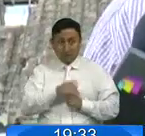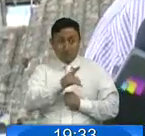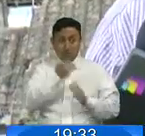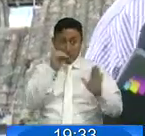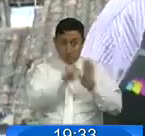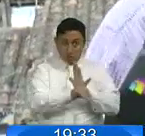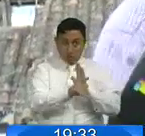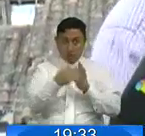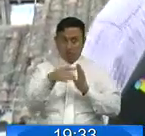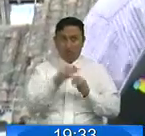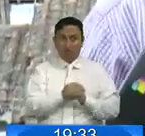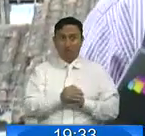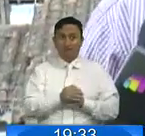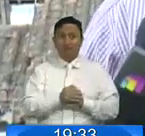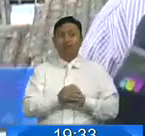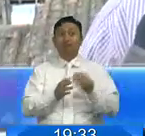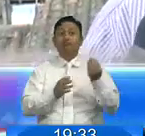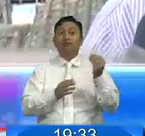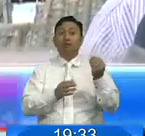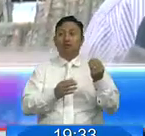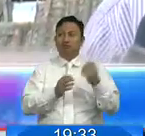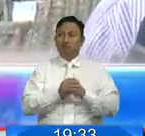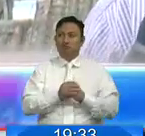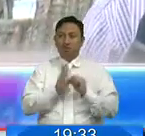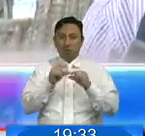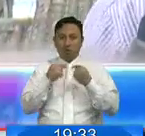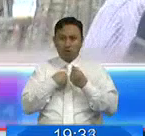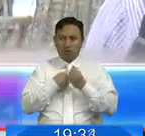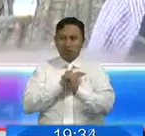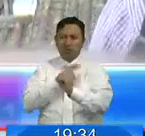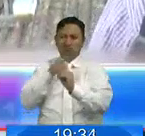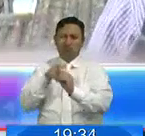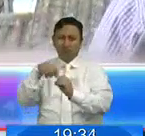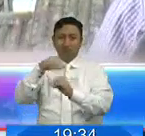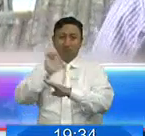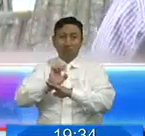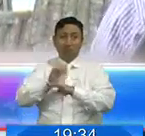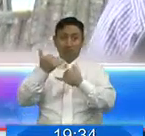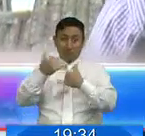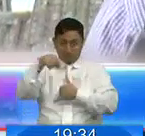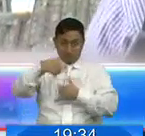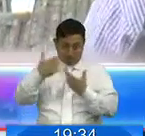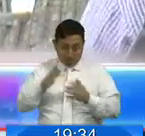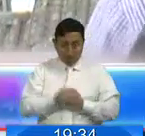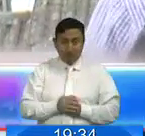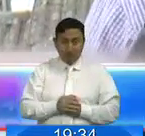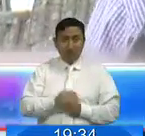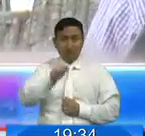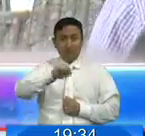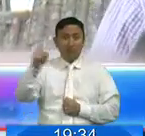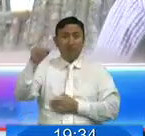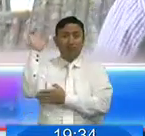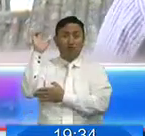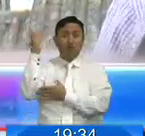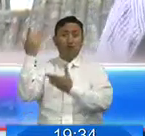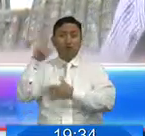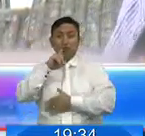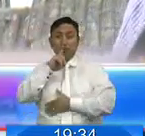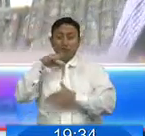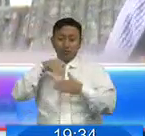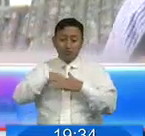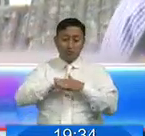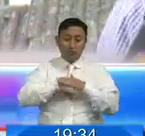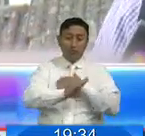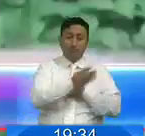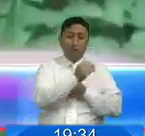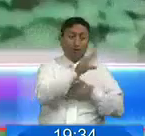Nuestros jóvenes se ven abocados a formar grupos subversivos. Ya aquí en el Ecuador ya lo hay. Sí, de Colombia se han trasladado acá y